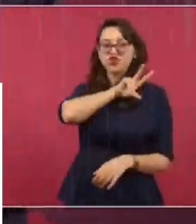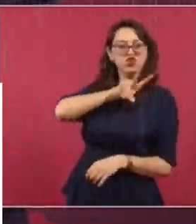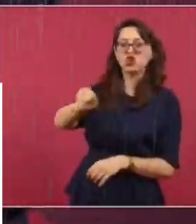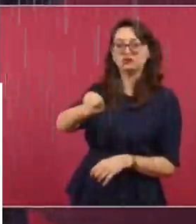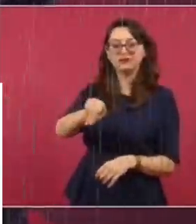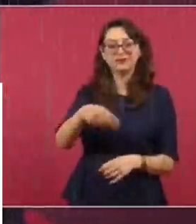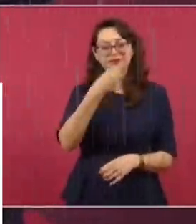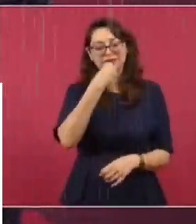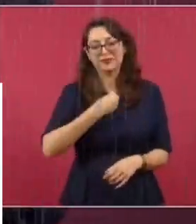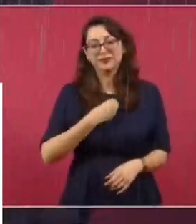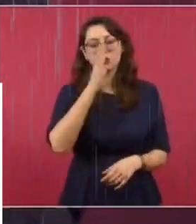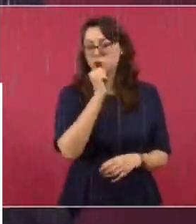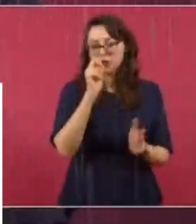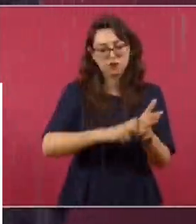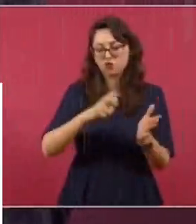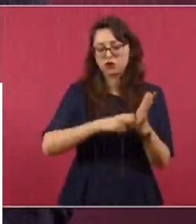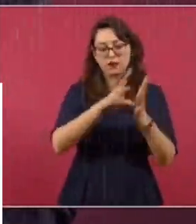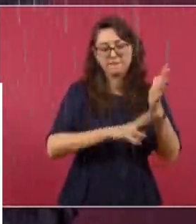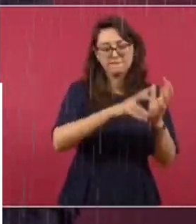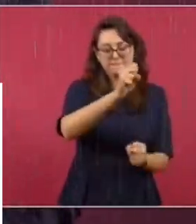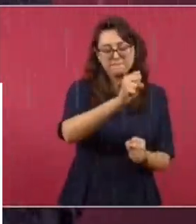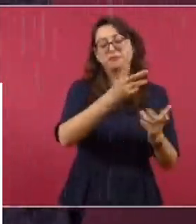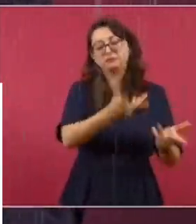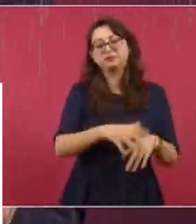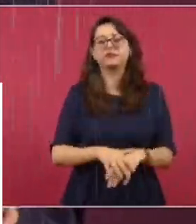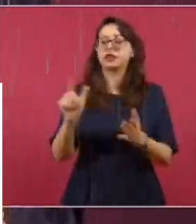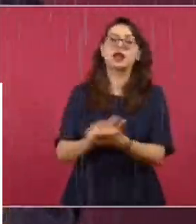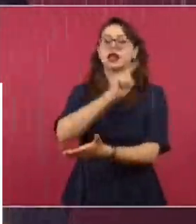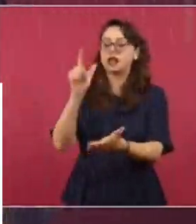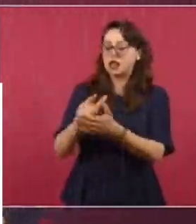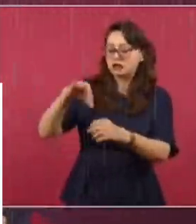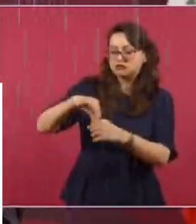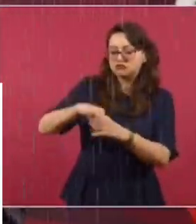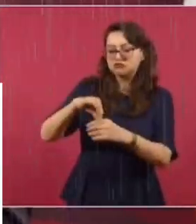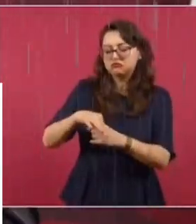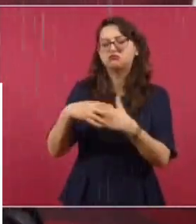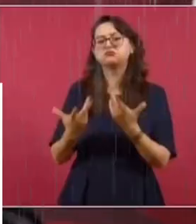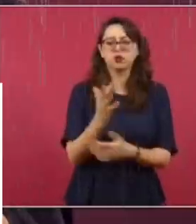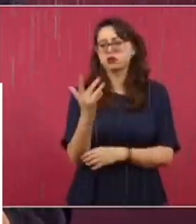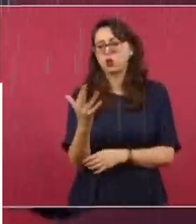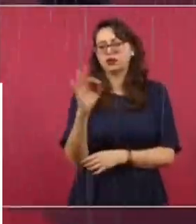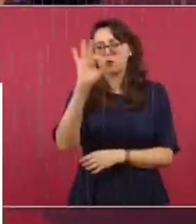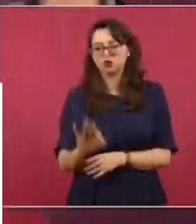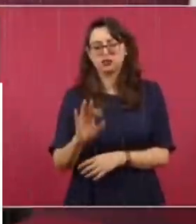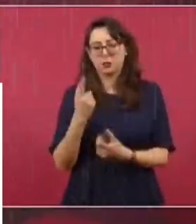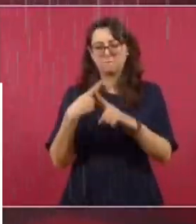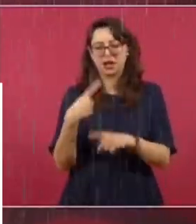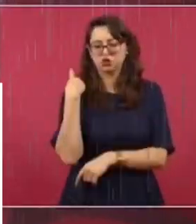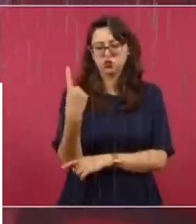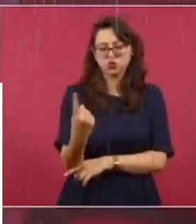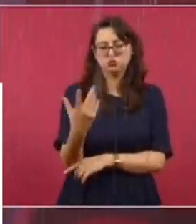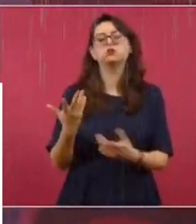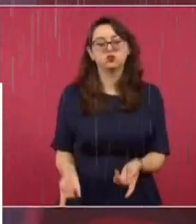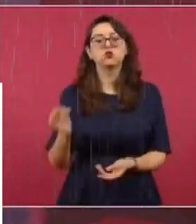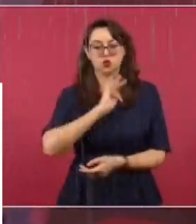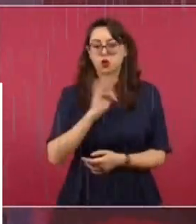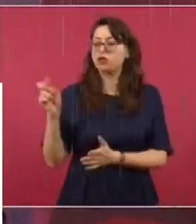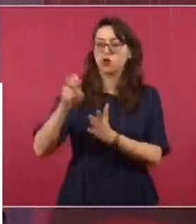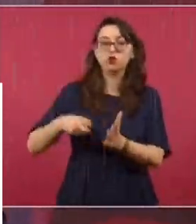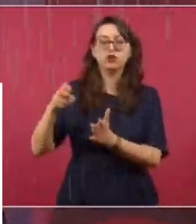por llevar a cabo la reforma a la ley electoral, que no requiere de 2/3 partes de los votos. Se aprueba la ley